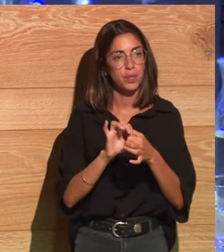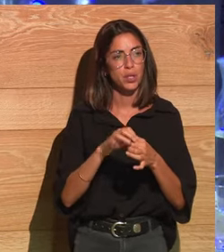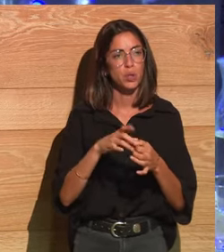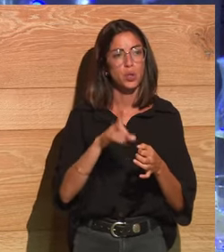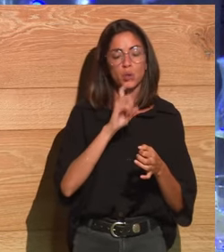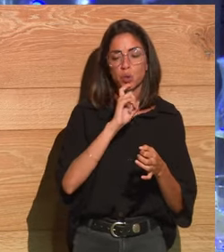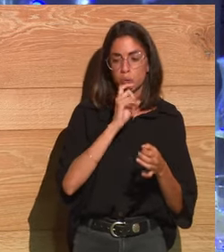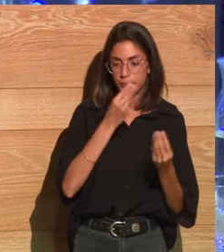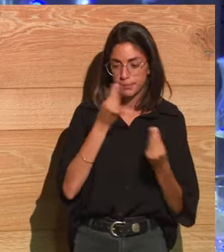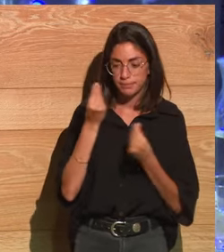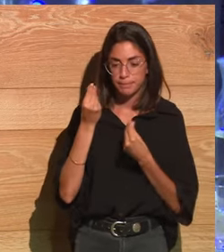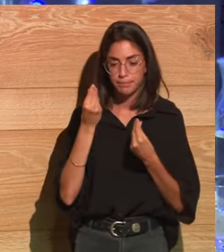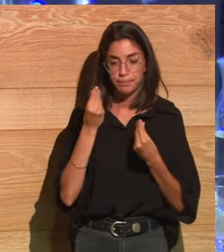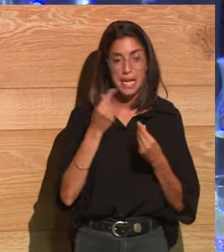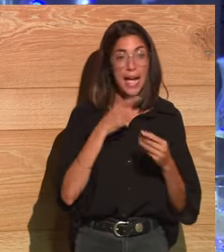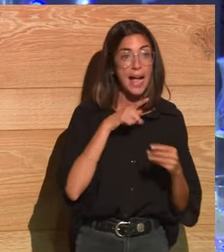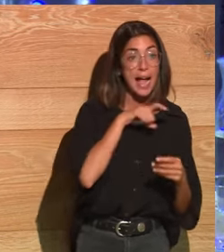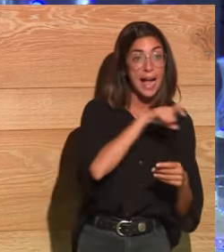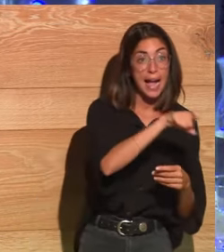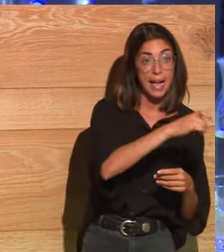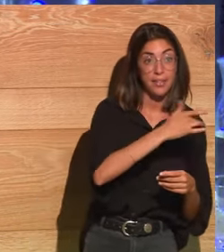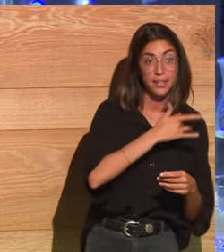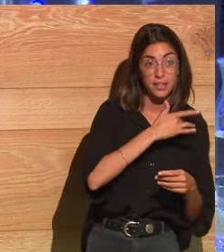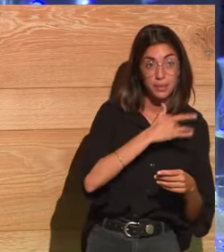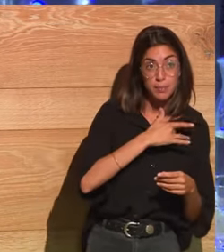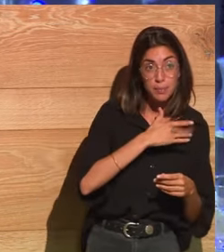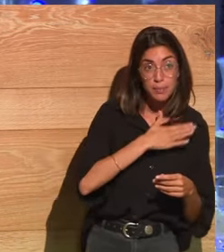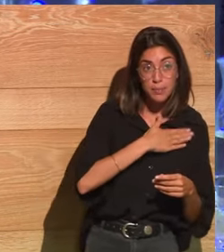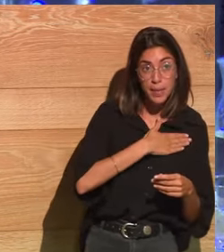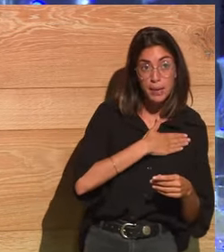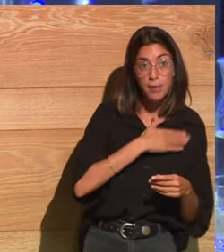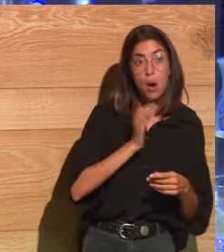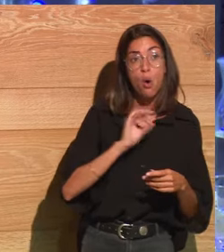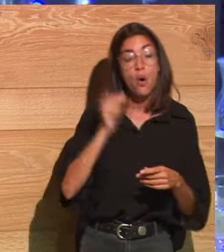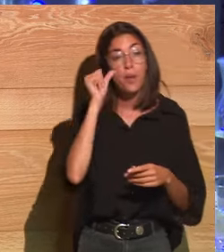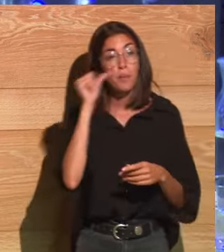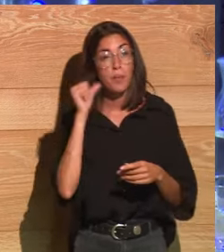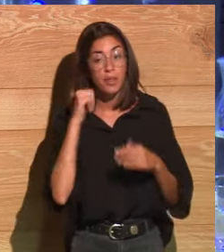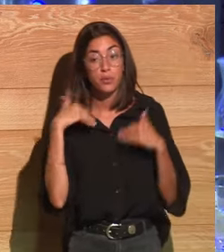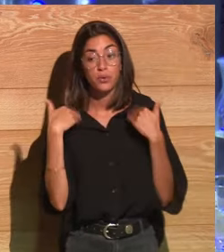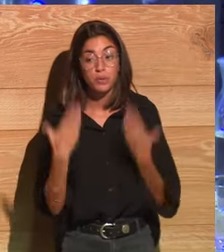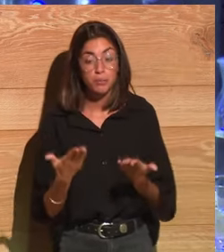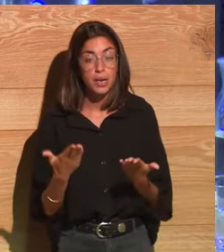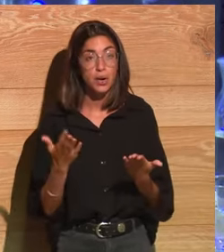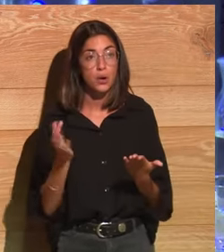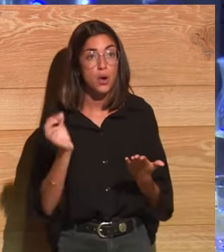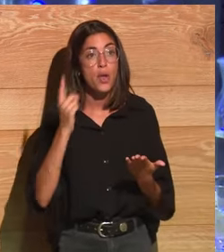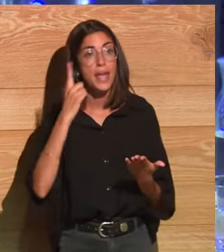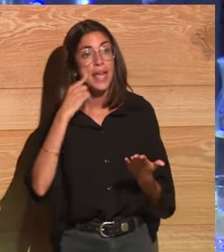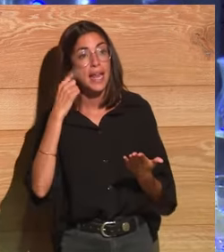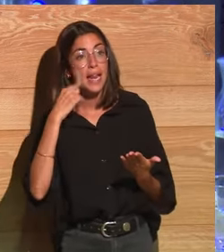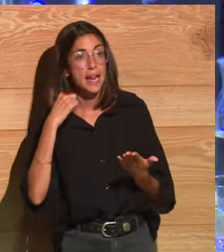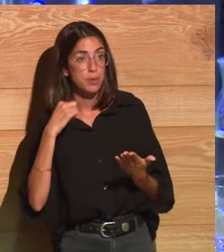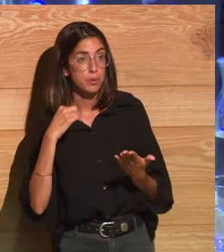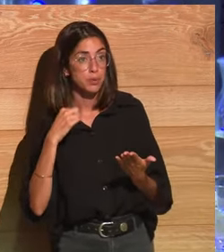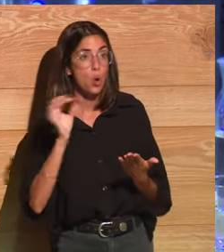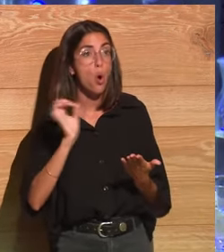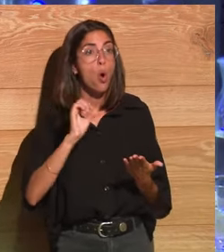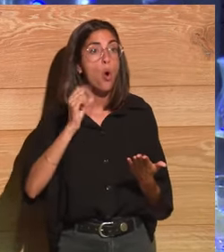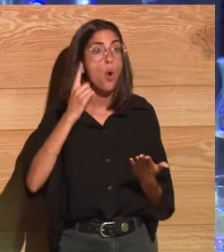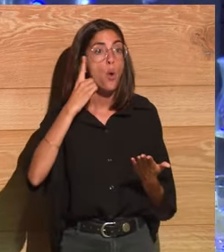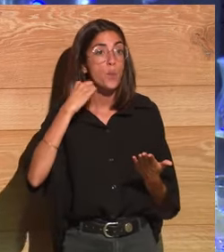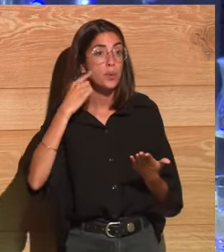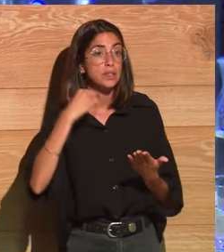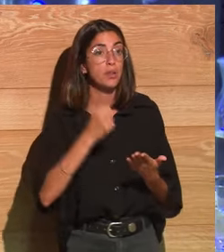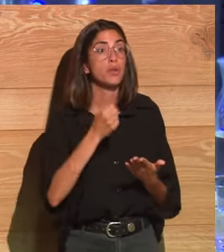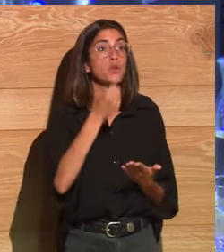¿cómo digo esto? Entre el cáncer de mama, los embarazos tempranos y la menstruación. O el número de menstruaciones que una